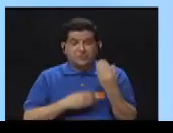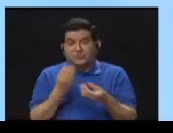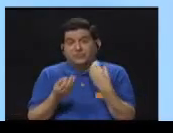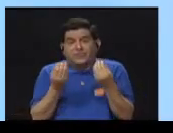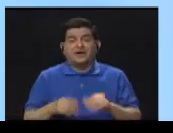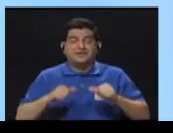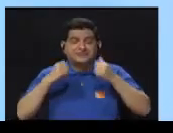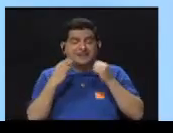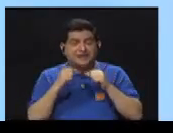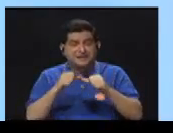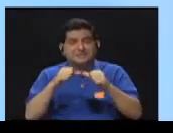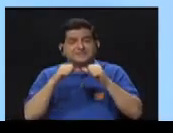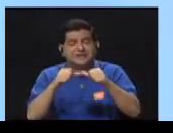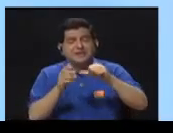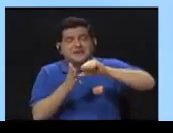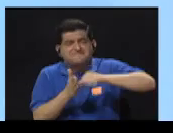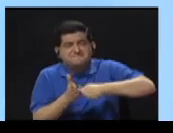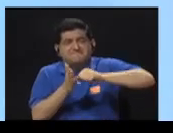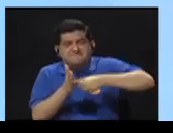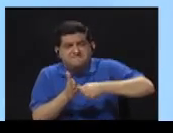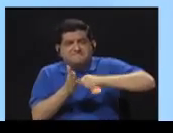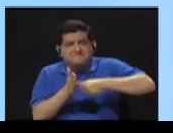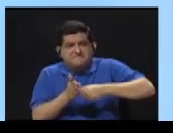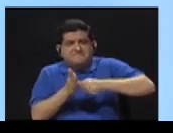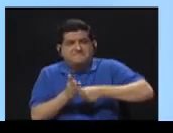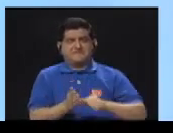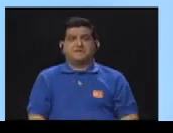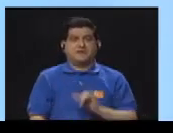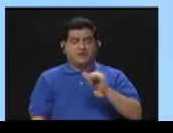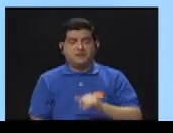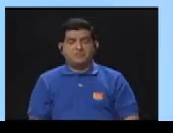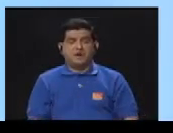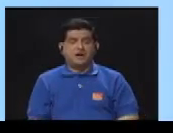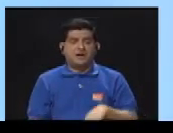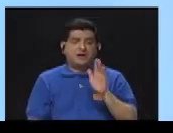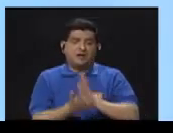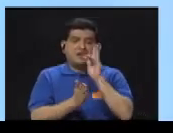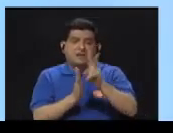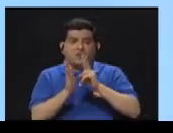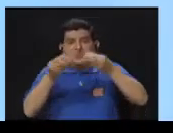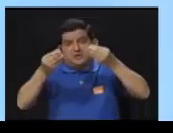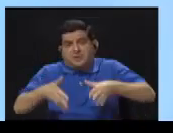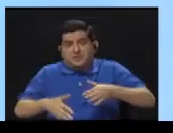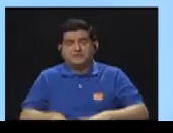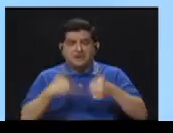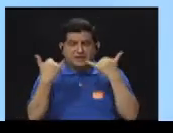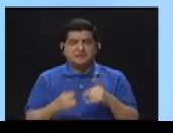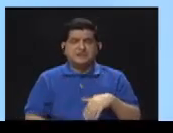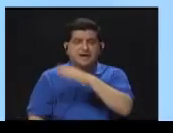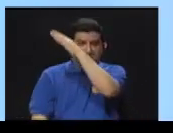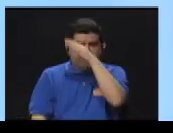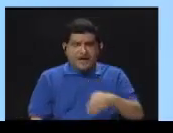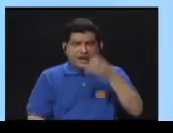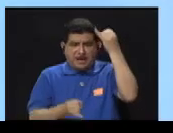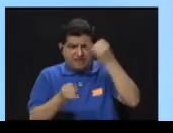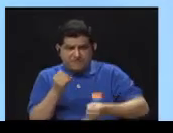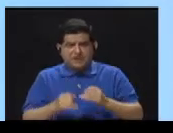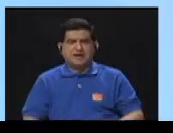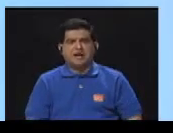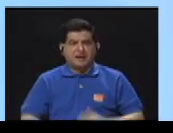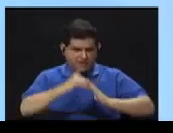queda otra que insistir. Claro. E insistir, porque también si no se nos caía el documental, porque así ya es. Habíamos trazado eso como eje final